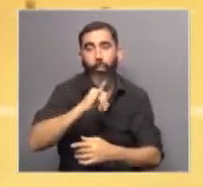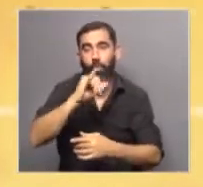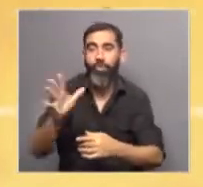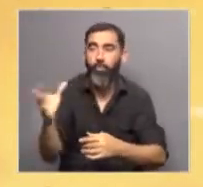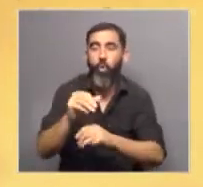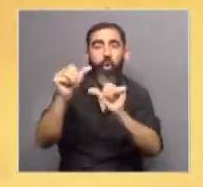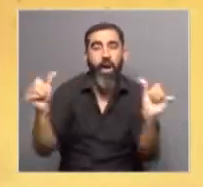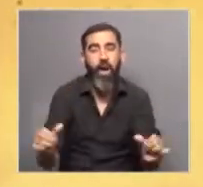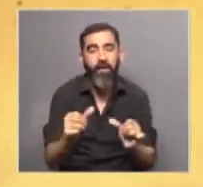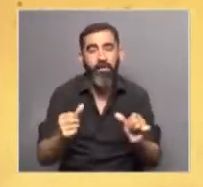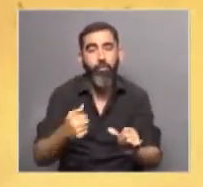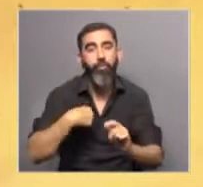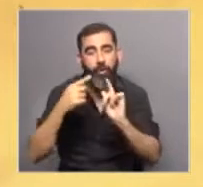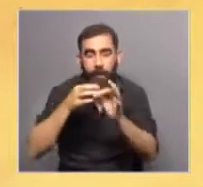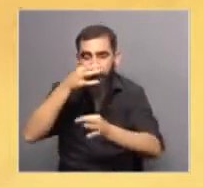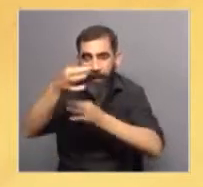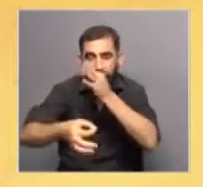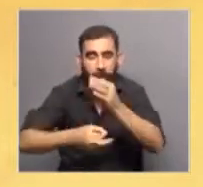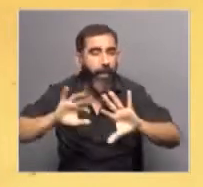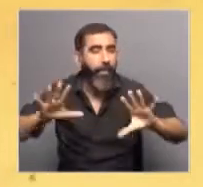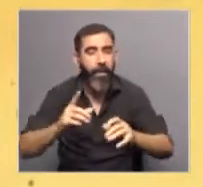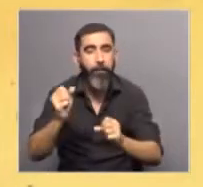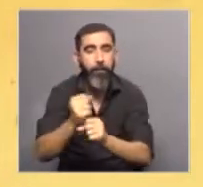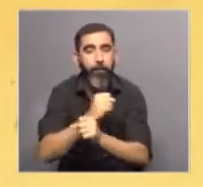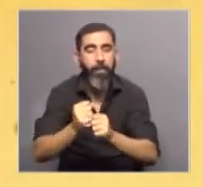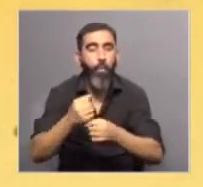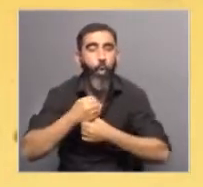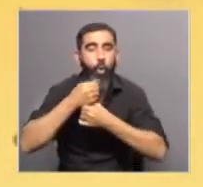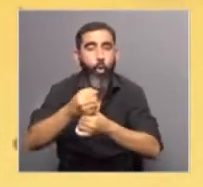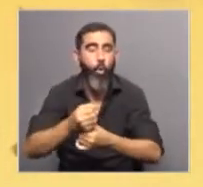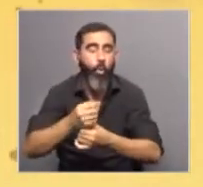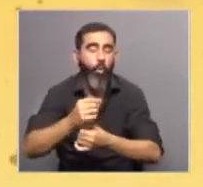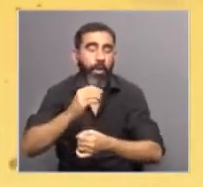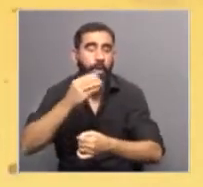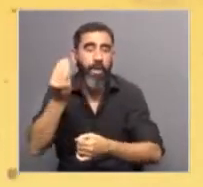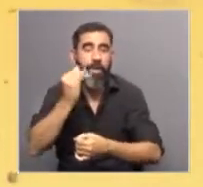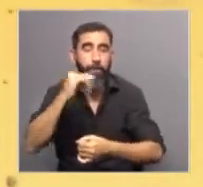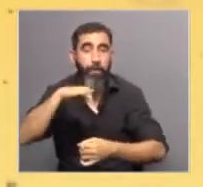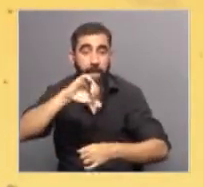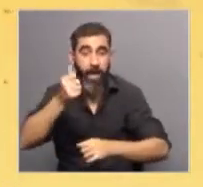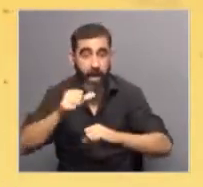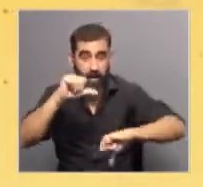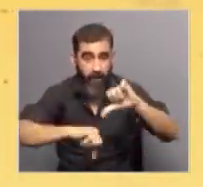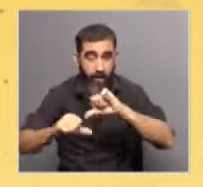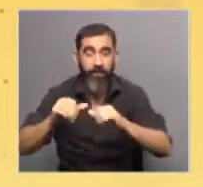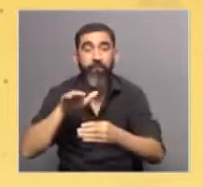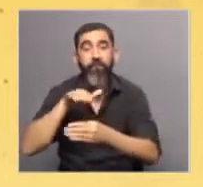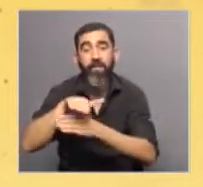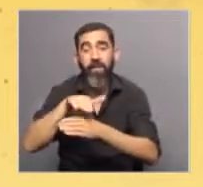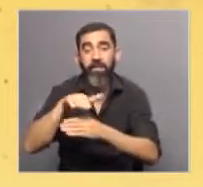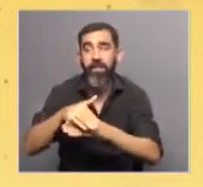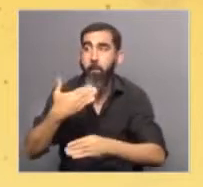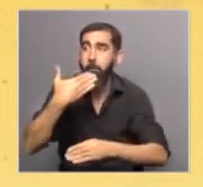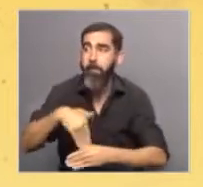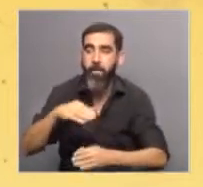todo lo que hacemos y en mi caso también explicar un poquito de qué se trata el Premio Nobel de Química. Un saludo a todos los que hacen sobre ciencia y felicitarlos por el impacto